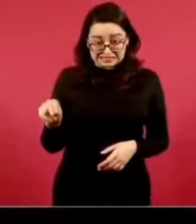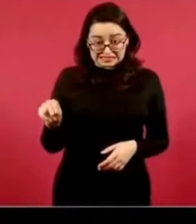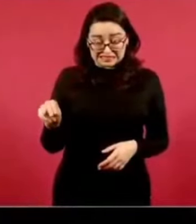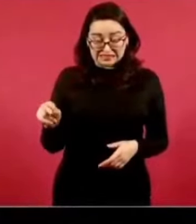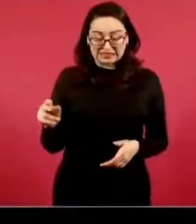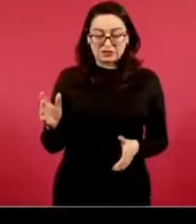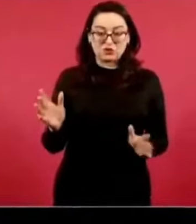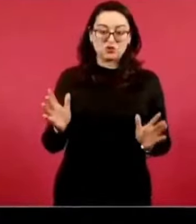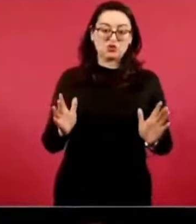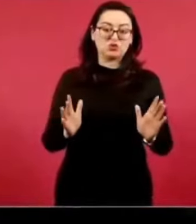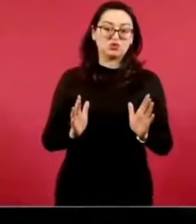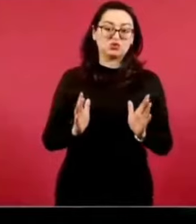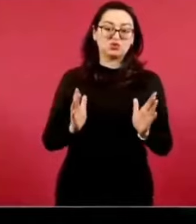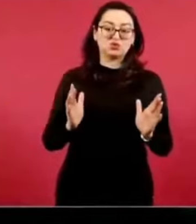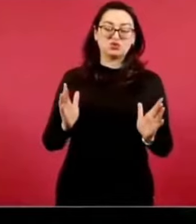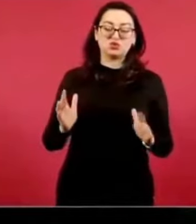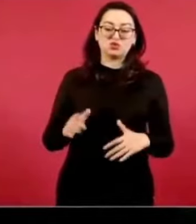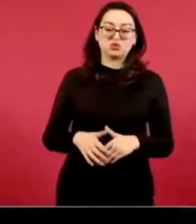pues no ayuda